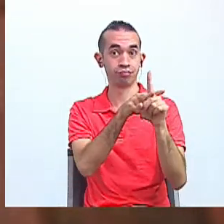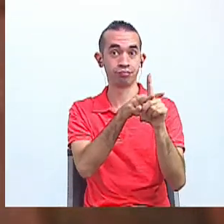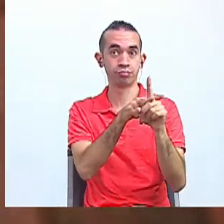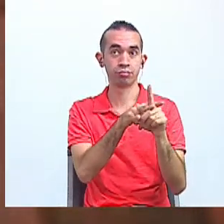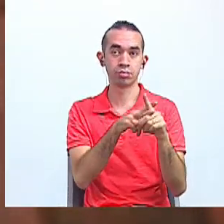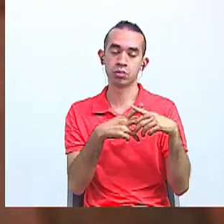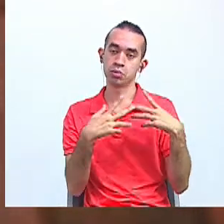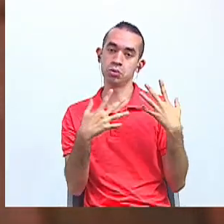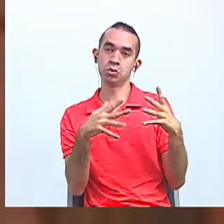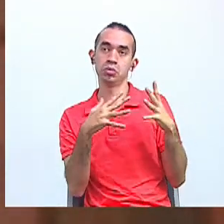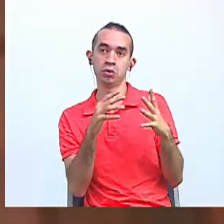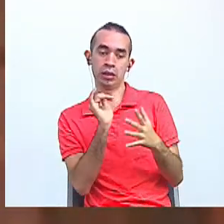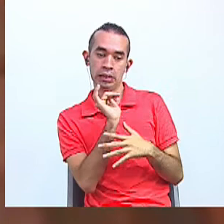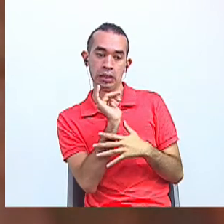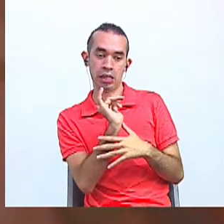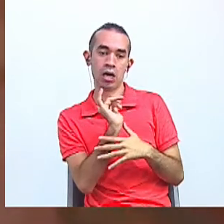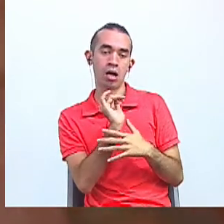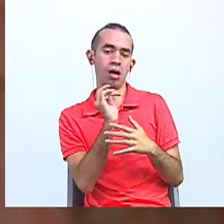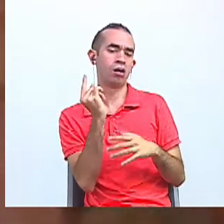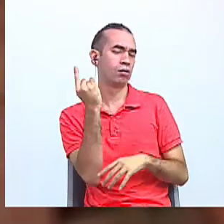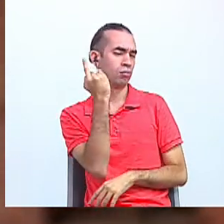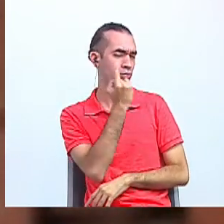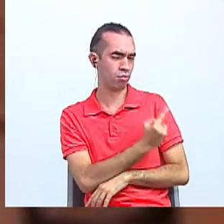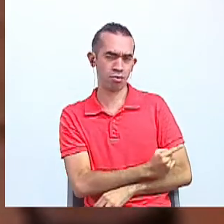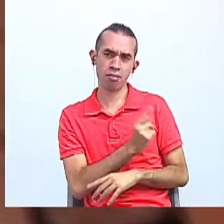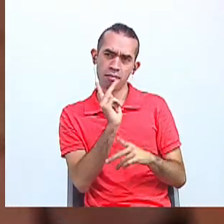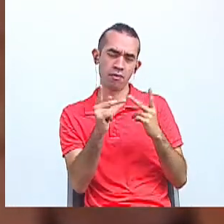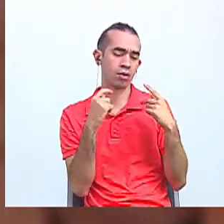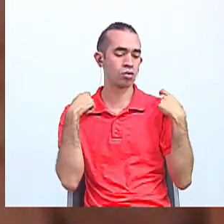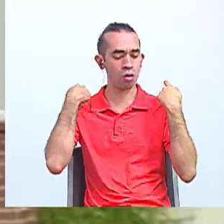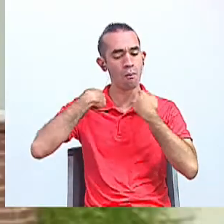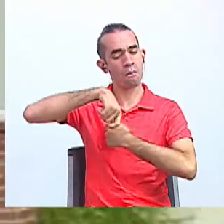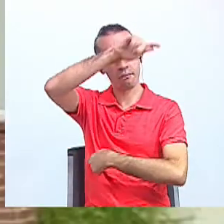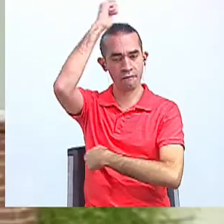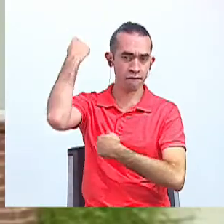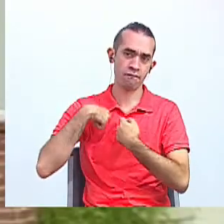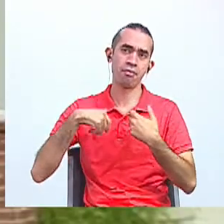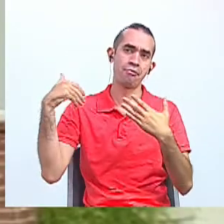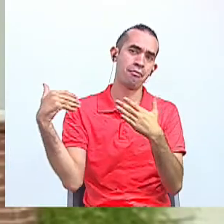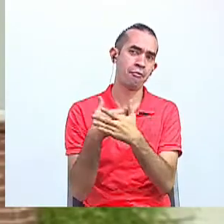Bueno, es el día perfecto para ponerme mi bufanda nueva.